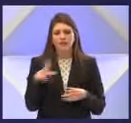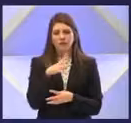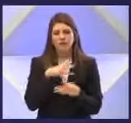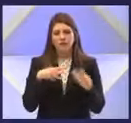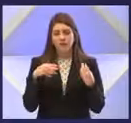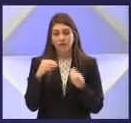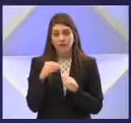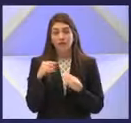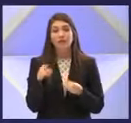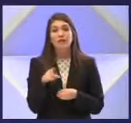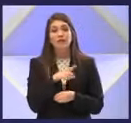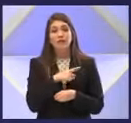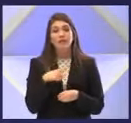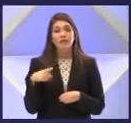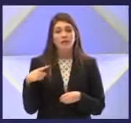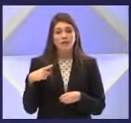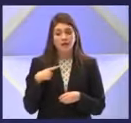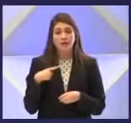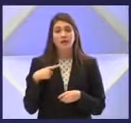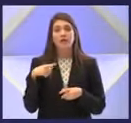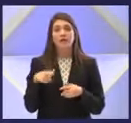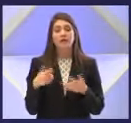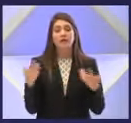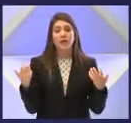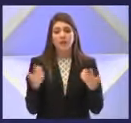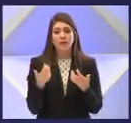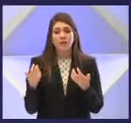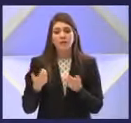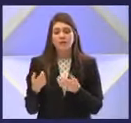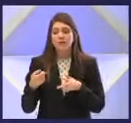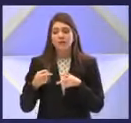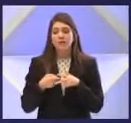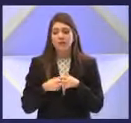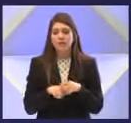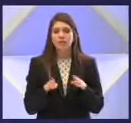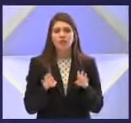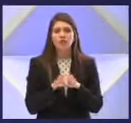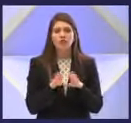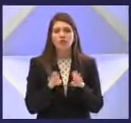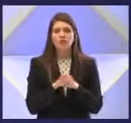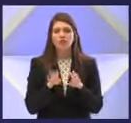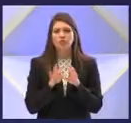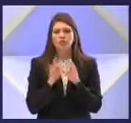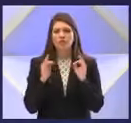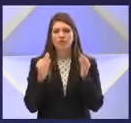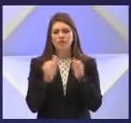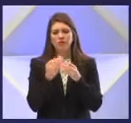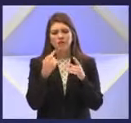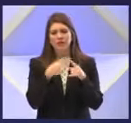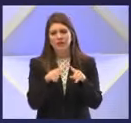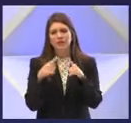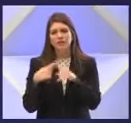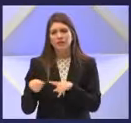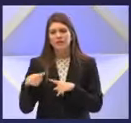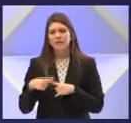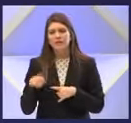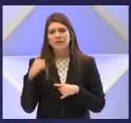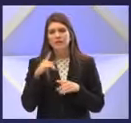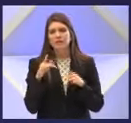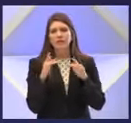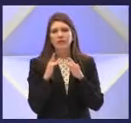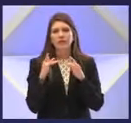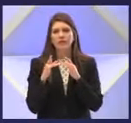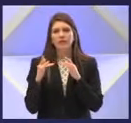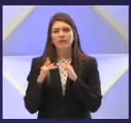que ir migrando y especialmente méxico en un modo de modelos múltiples de conectividad que nos